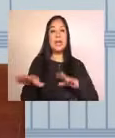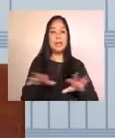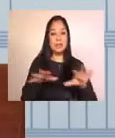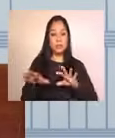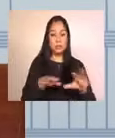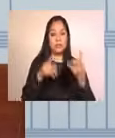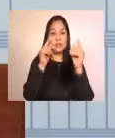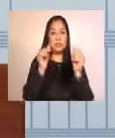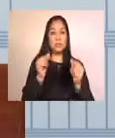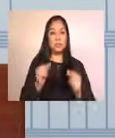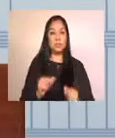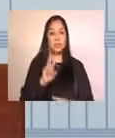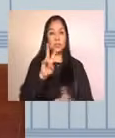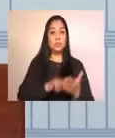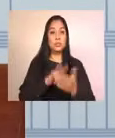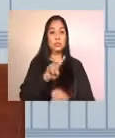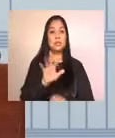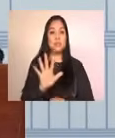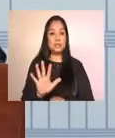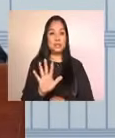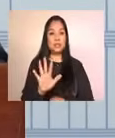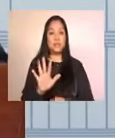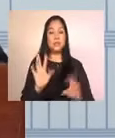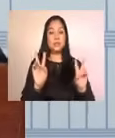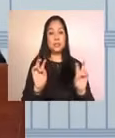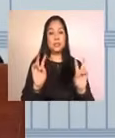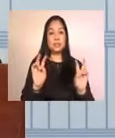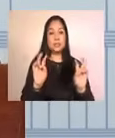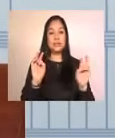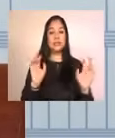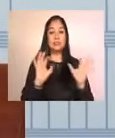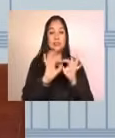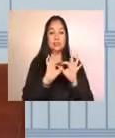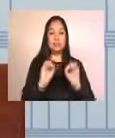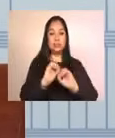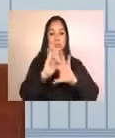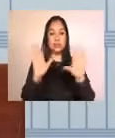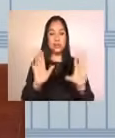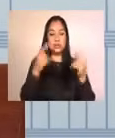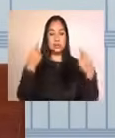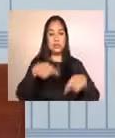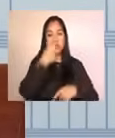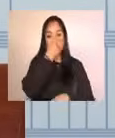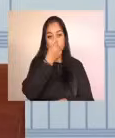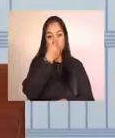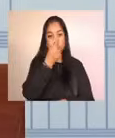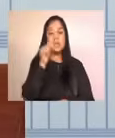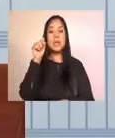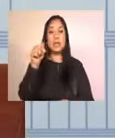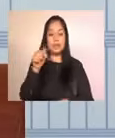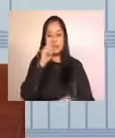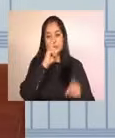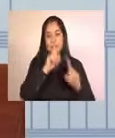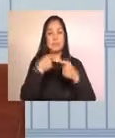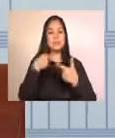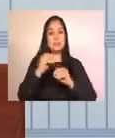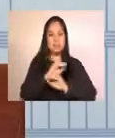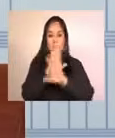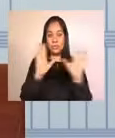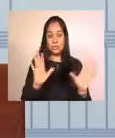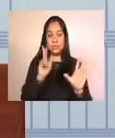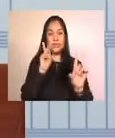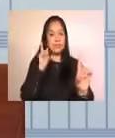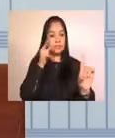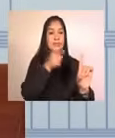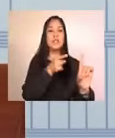presupuesto 2025 vinculadas con transparencia y anticorrupción. Aquí, pues, ser muy claros y